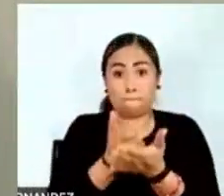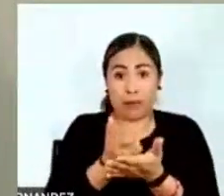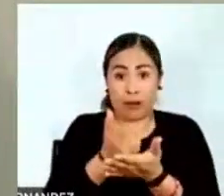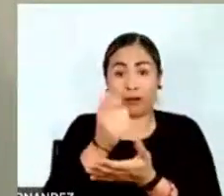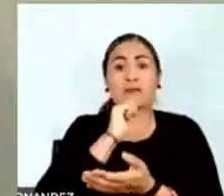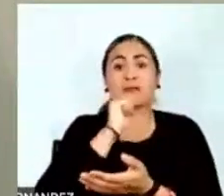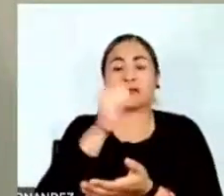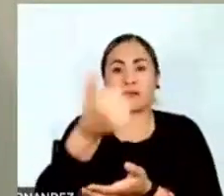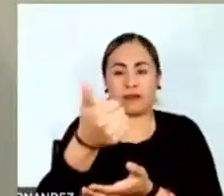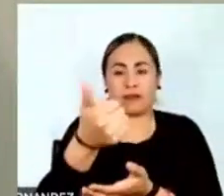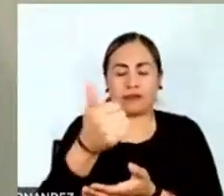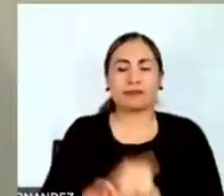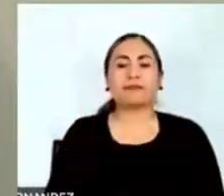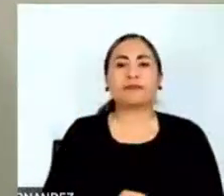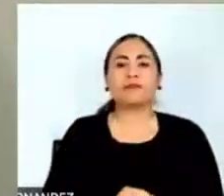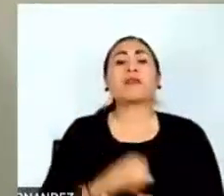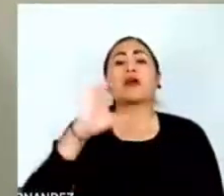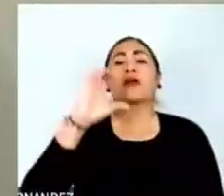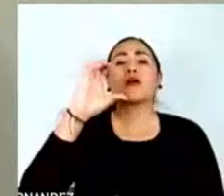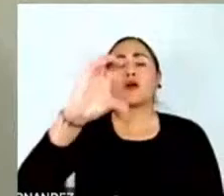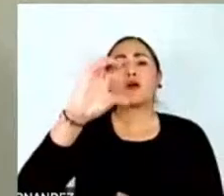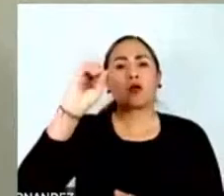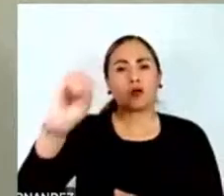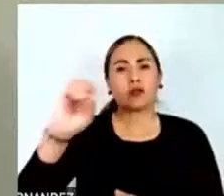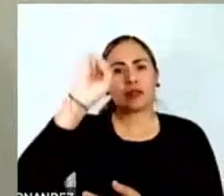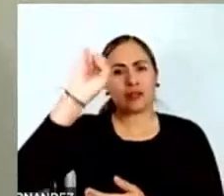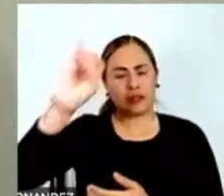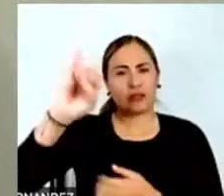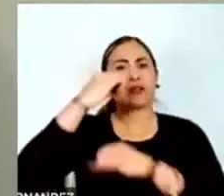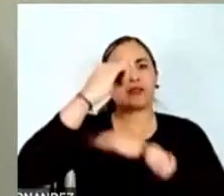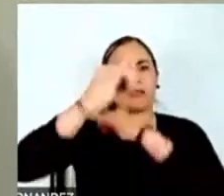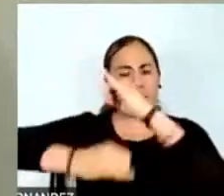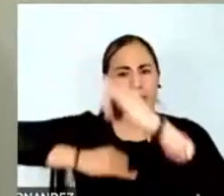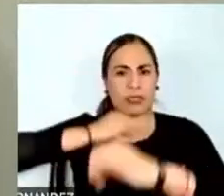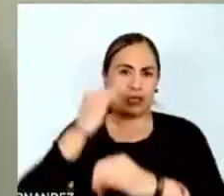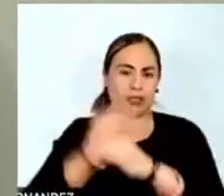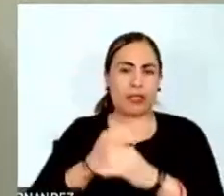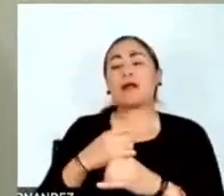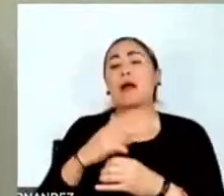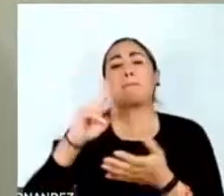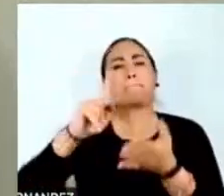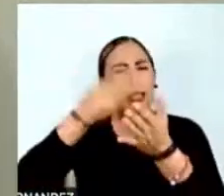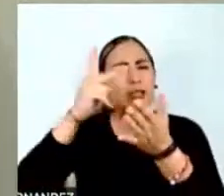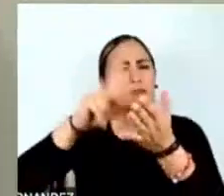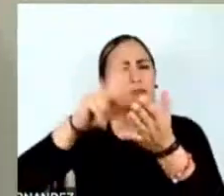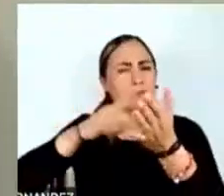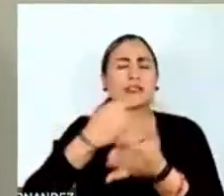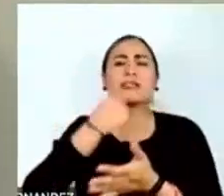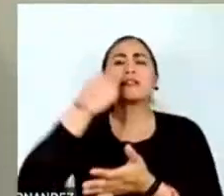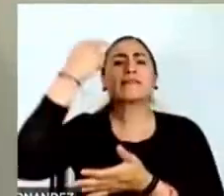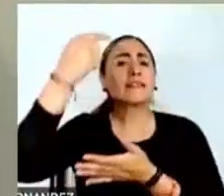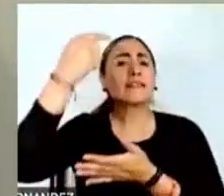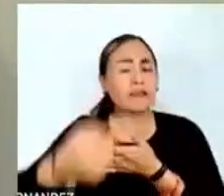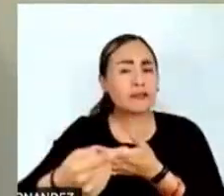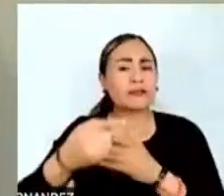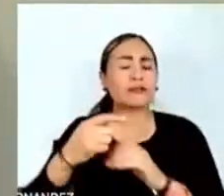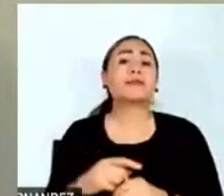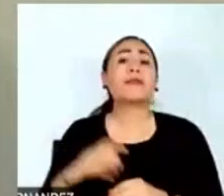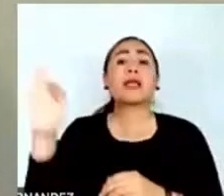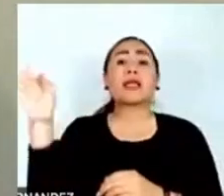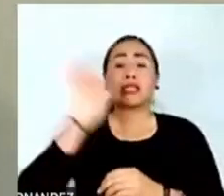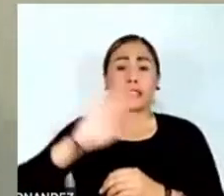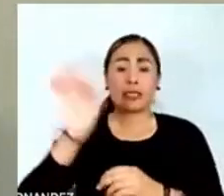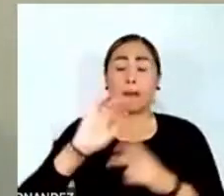Corte Interamericana se ha debido pronunciar en más de una ocasión respecto a la posibilidad de que los funcionarios judiciales